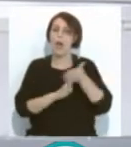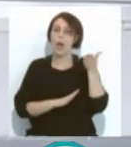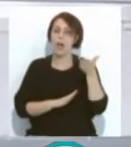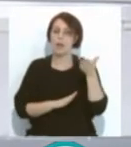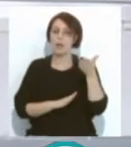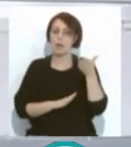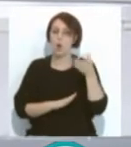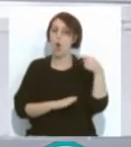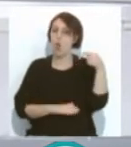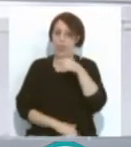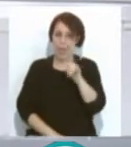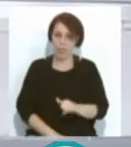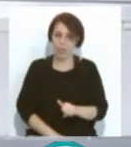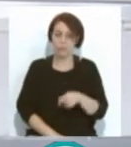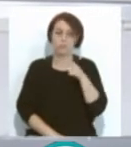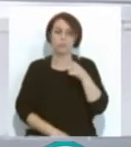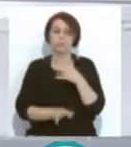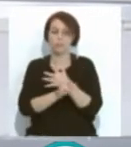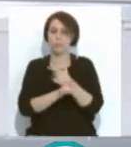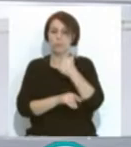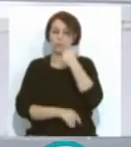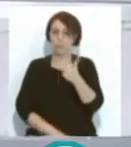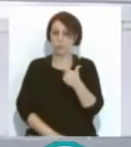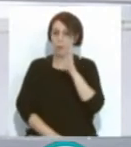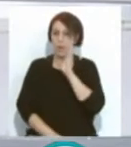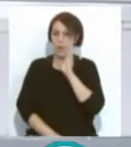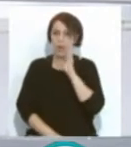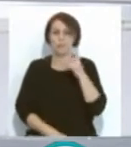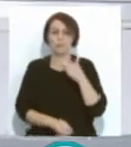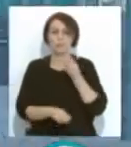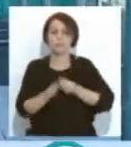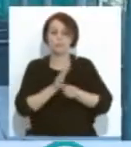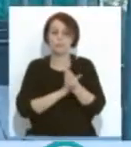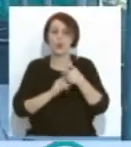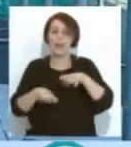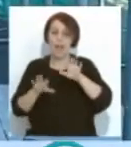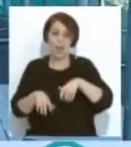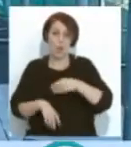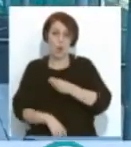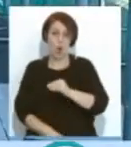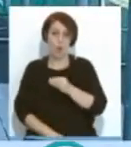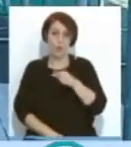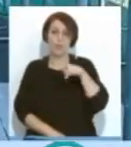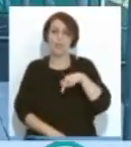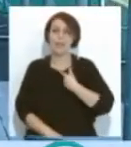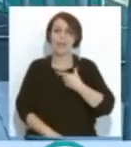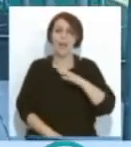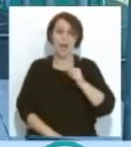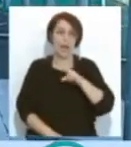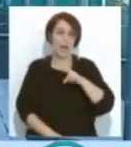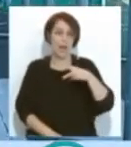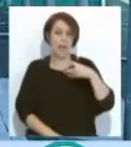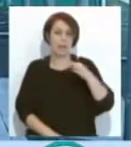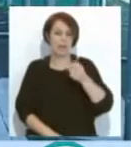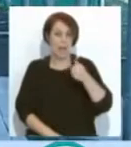de Sergio González, un jugador, como dijimos, que nació en la cantera del Cádiz, él es de Cartagena, ahí lo vemos